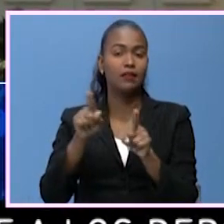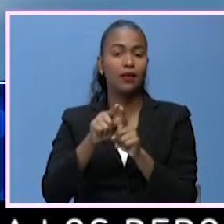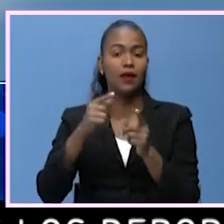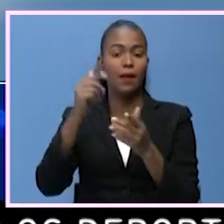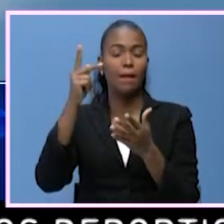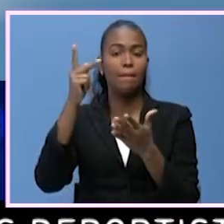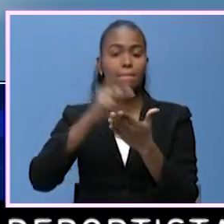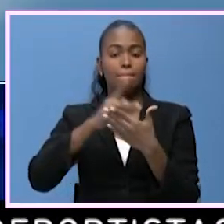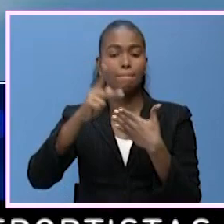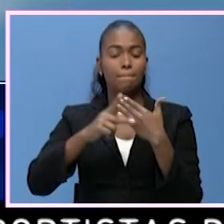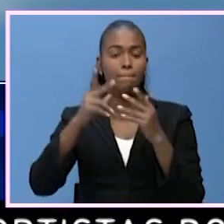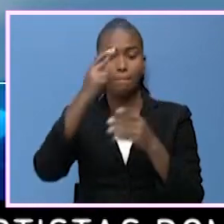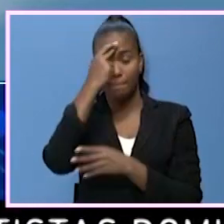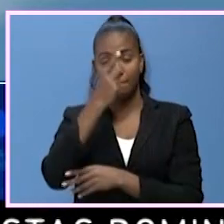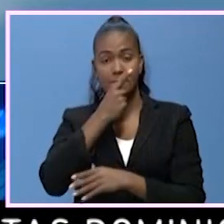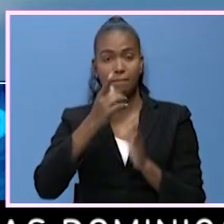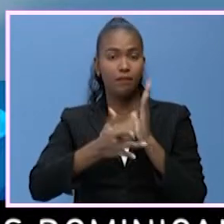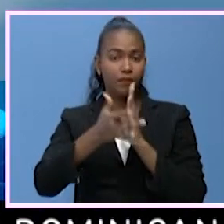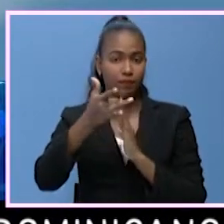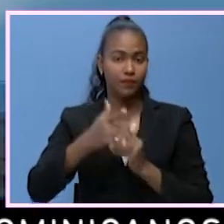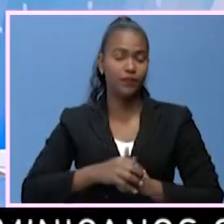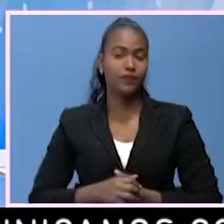programa República Digital.